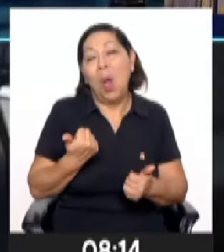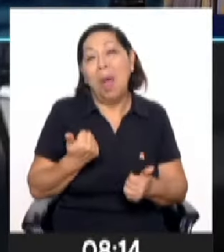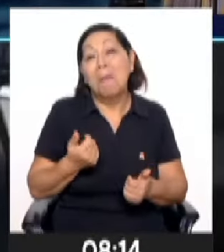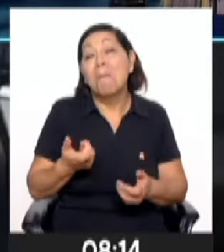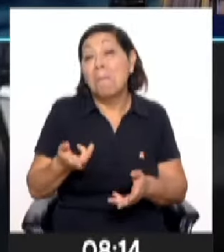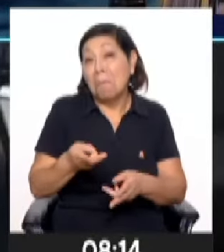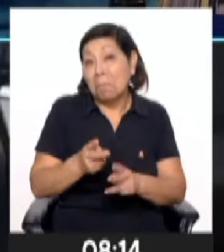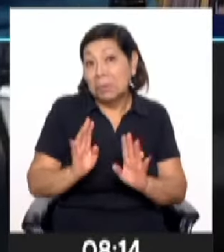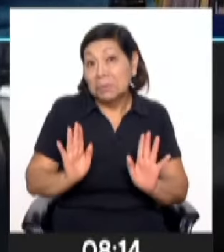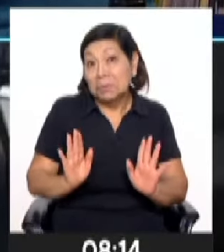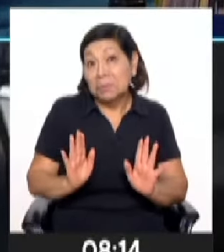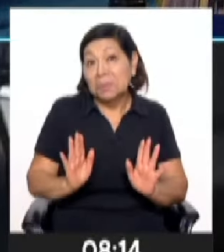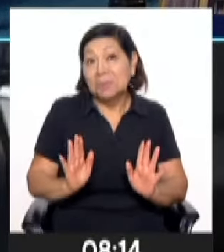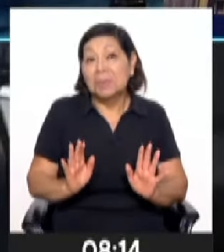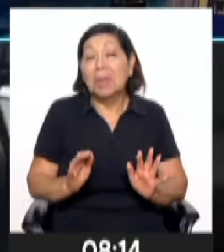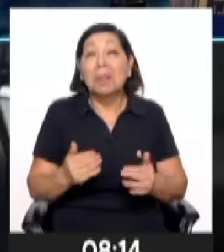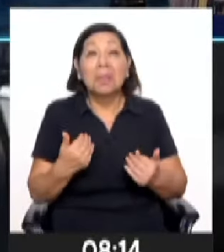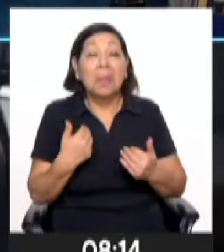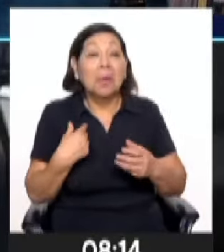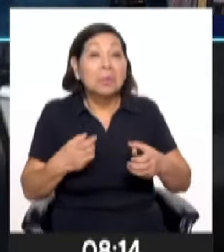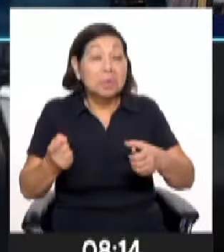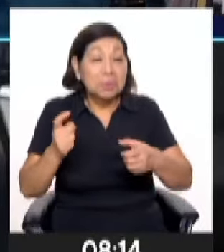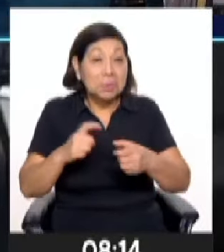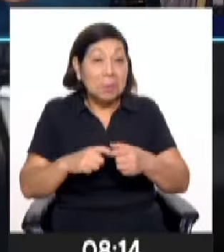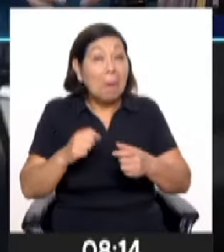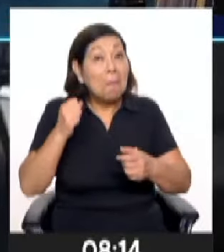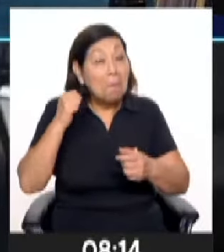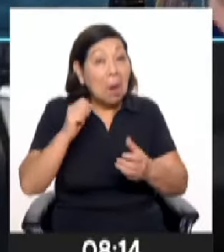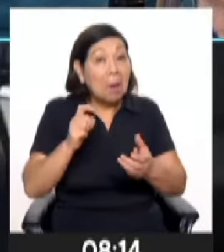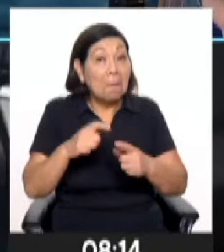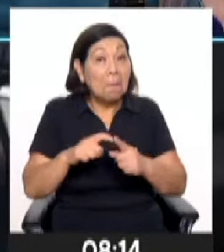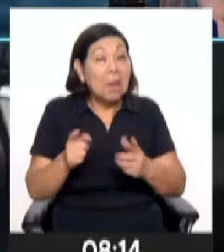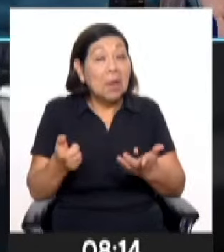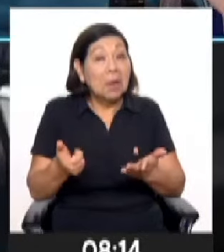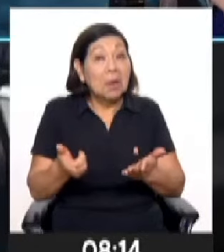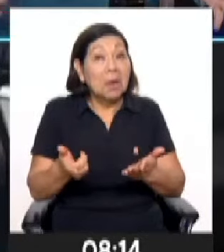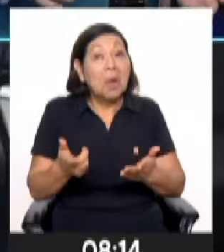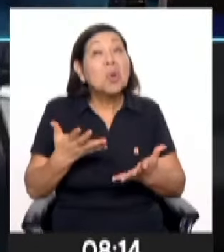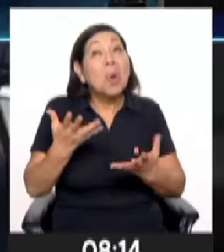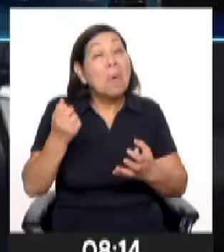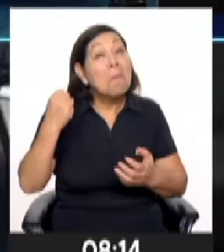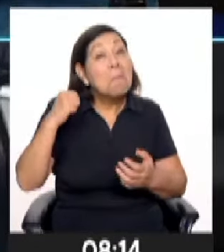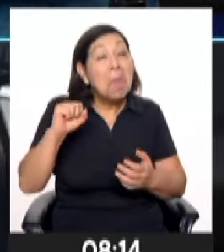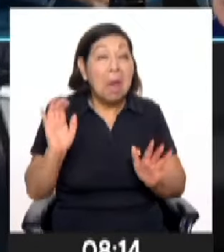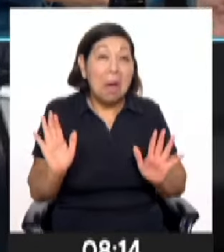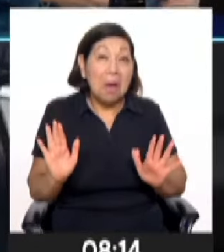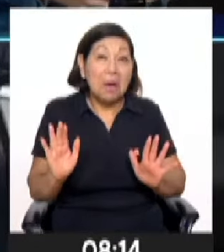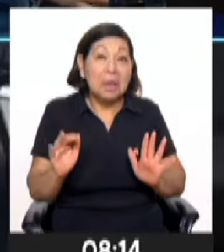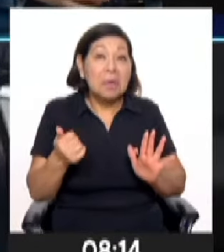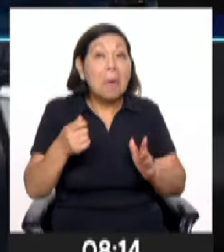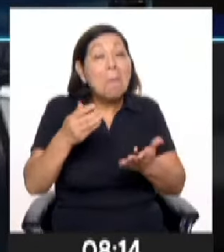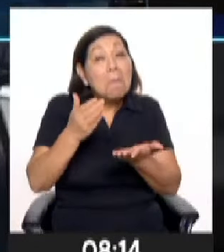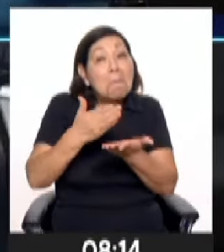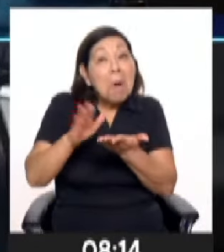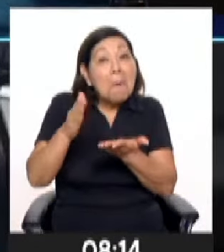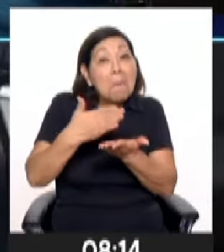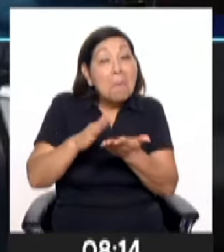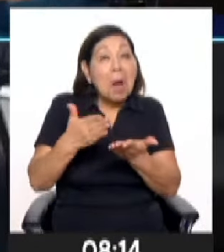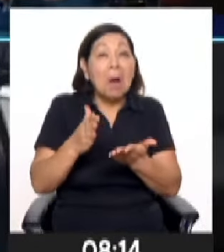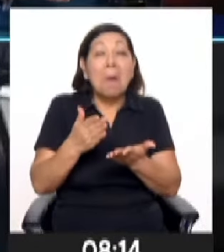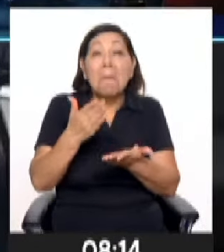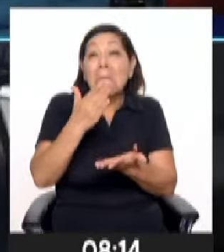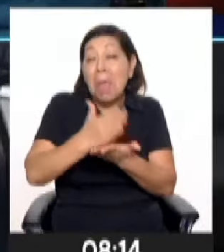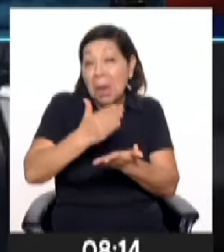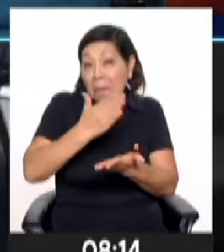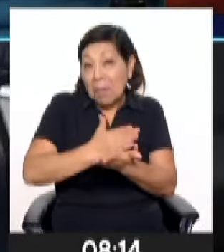me dice, oye, mira, tengo un convenio con esta agencia de viajes y este paquete de viajes va a tener 6 cuotas sin intereses, 12 cuotas